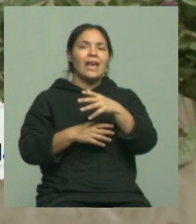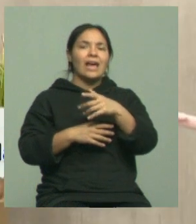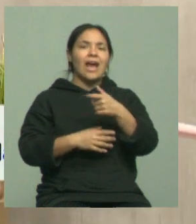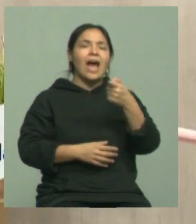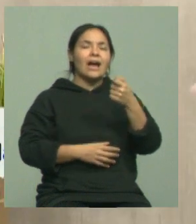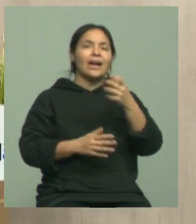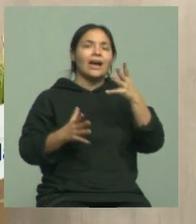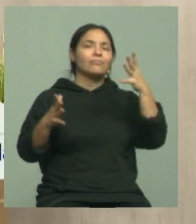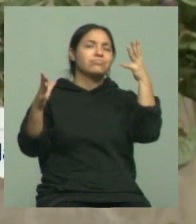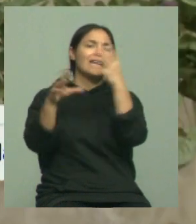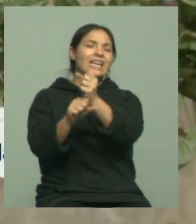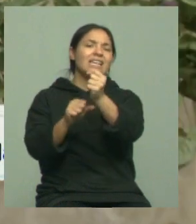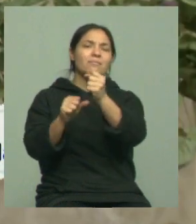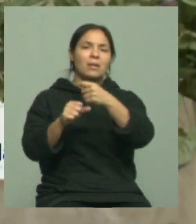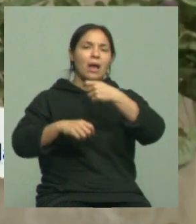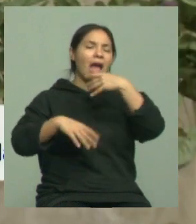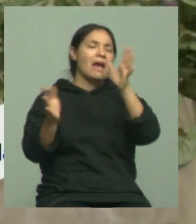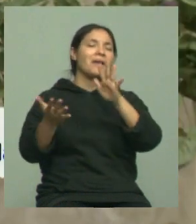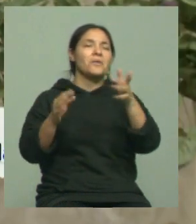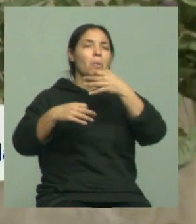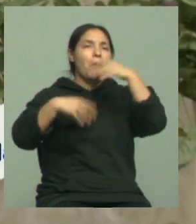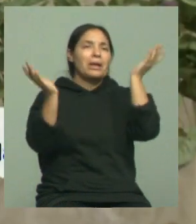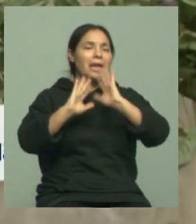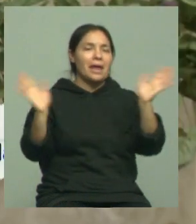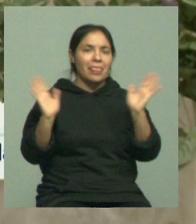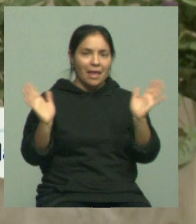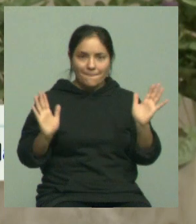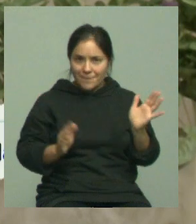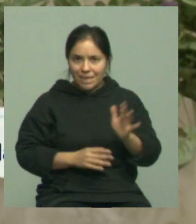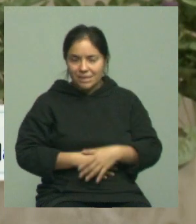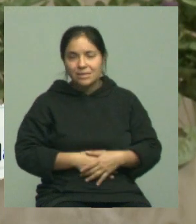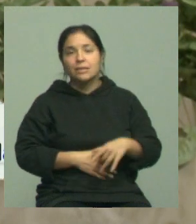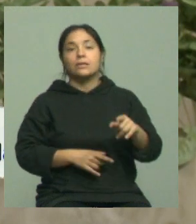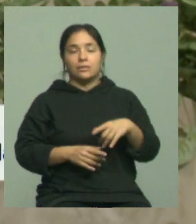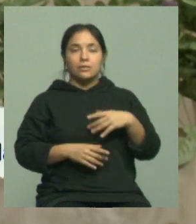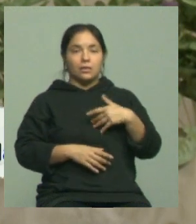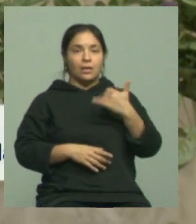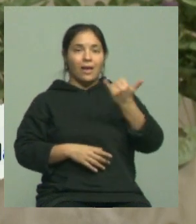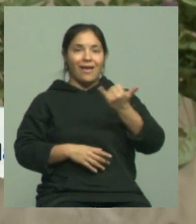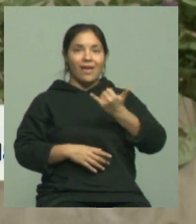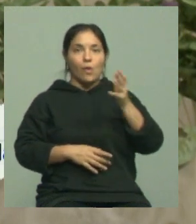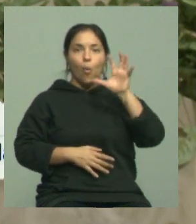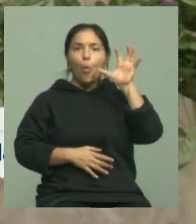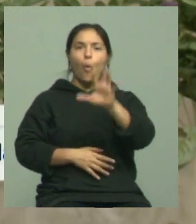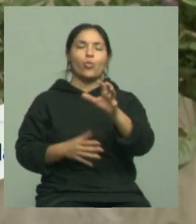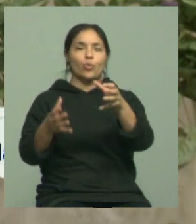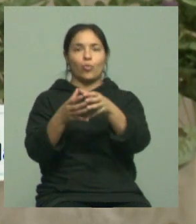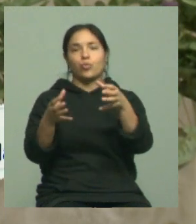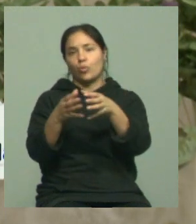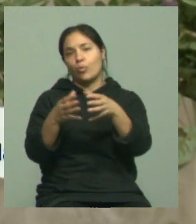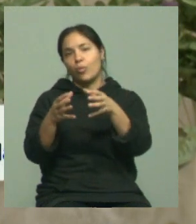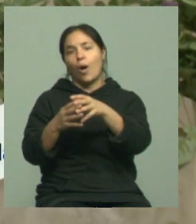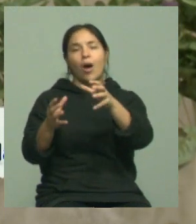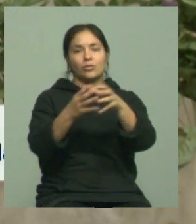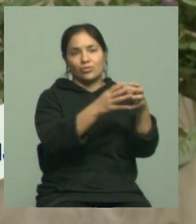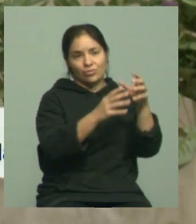cualquiera. Claro. Y estamos hablando de esto, ¿no? De el odio que hay sobre ciertos colectivos y, como decías